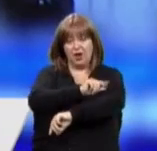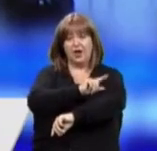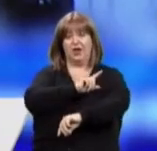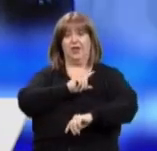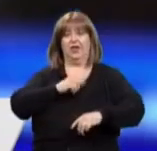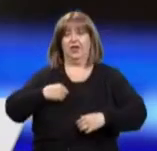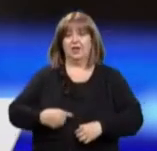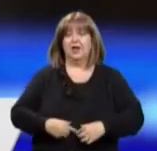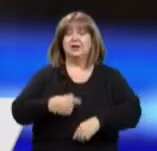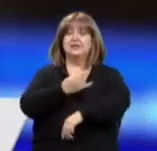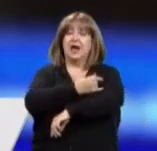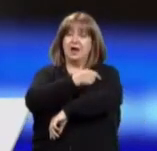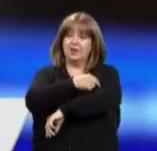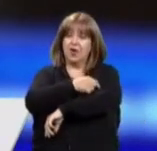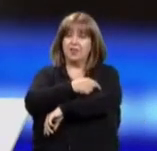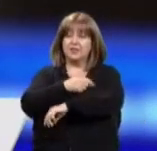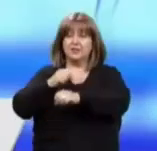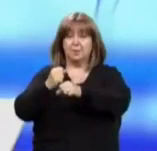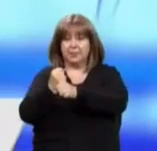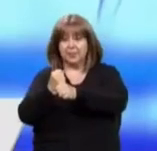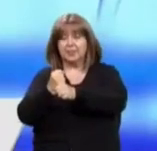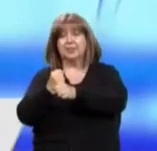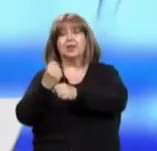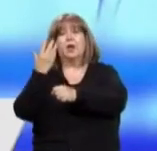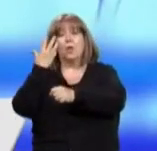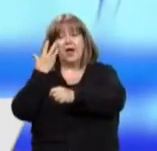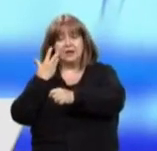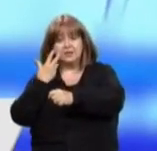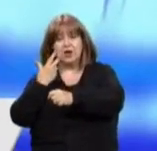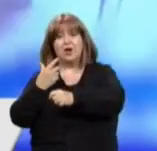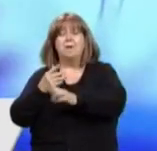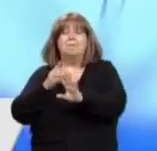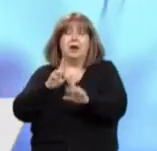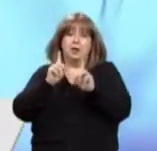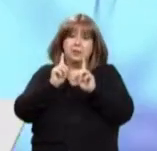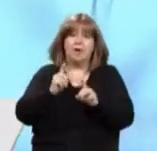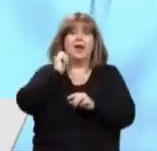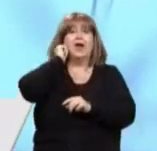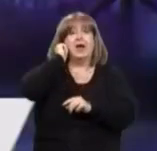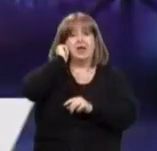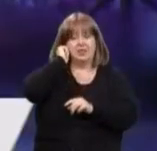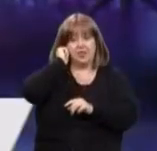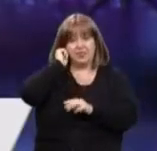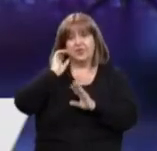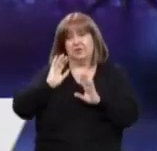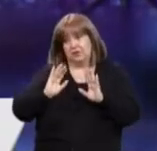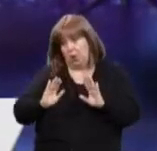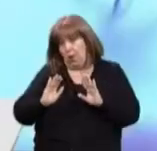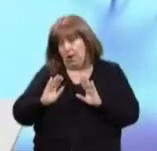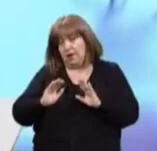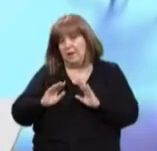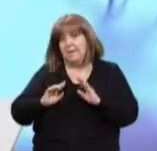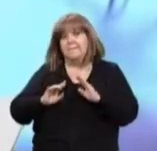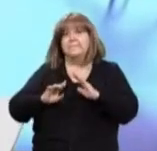o una fractura en la rodilla de la que se recuperó. Pero bueno, dijo casi que los achaques de la edad, está bien, pero bien. Eso no le asegura llegar